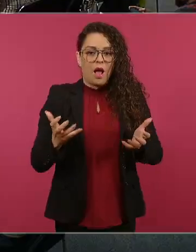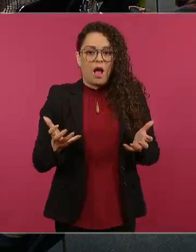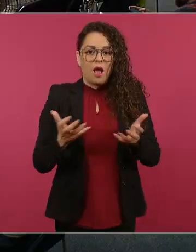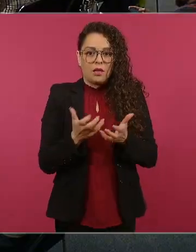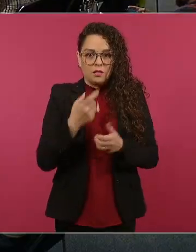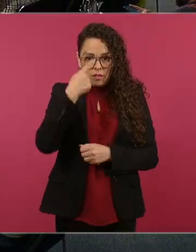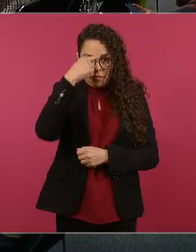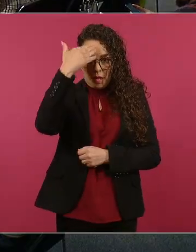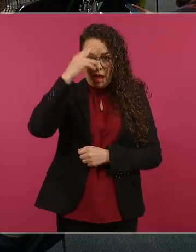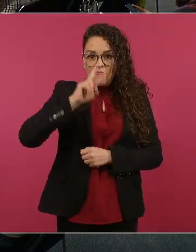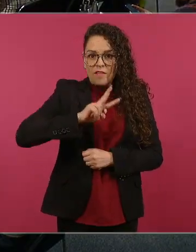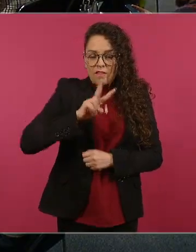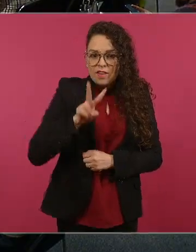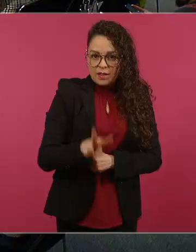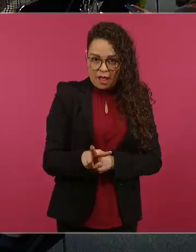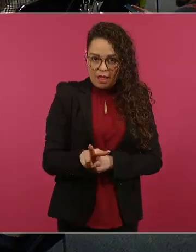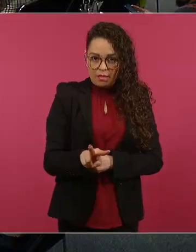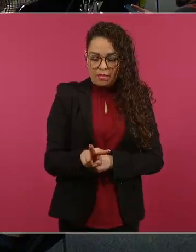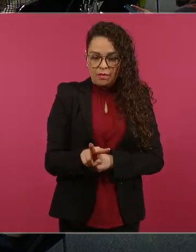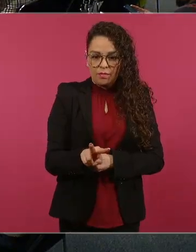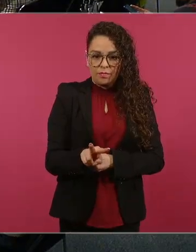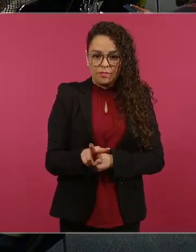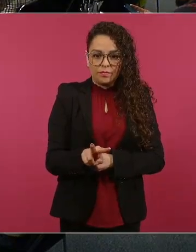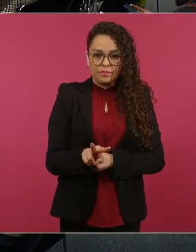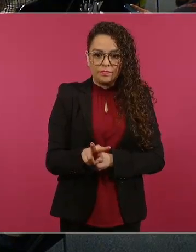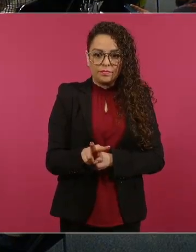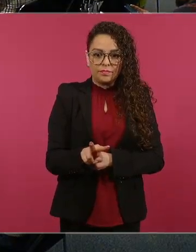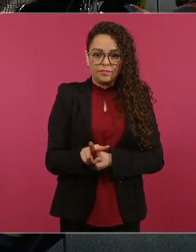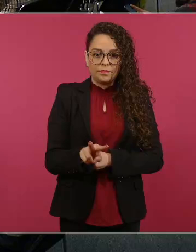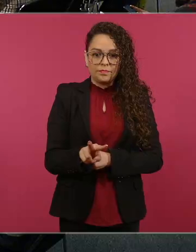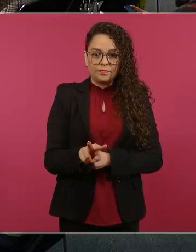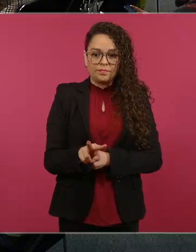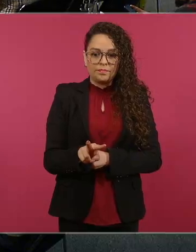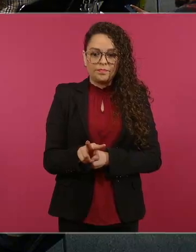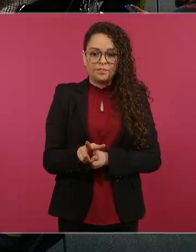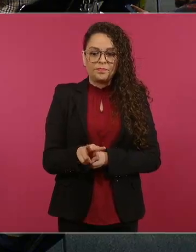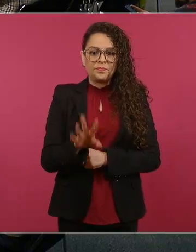acuerdo con alguien que quiere, como se ha hecho,